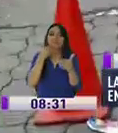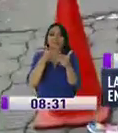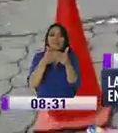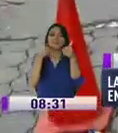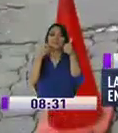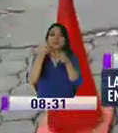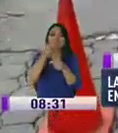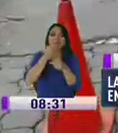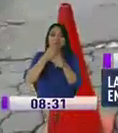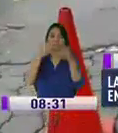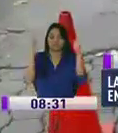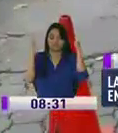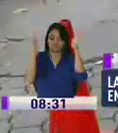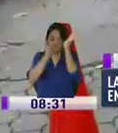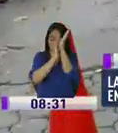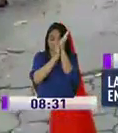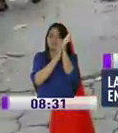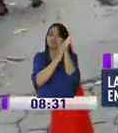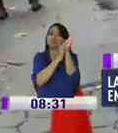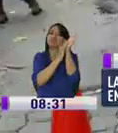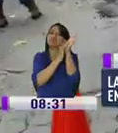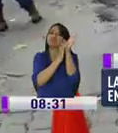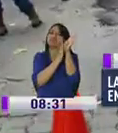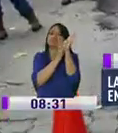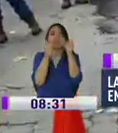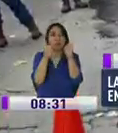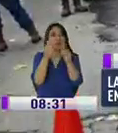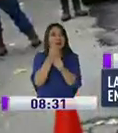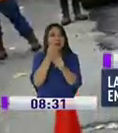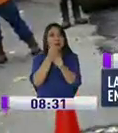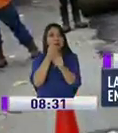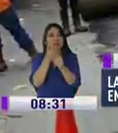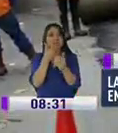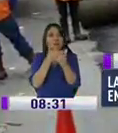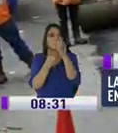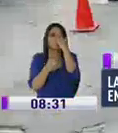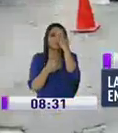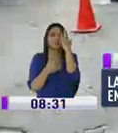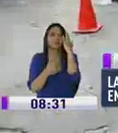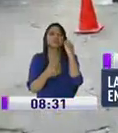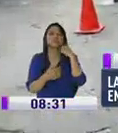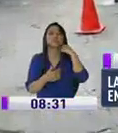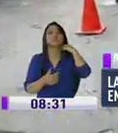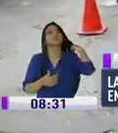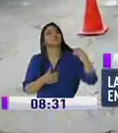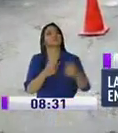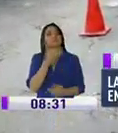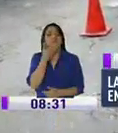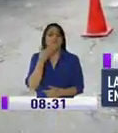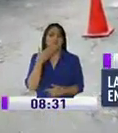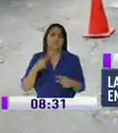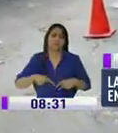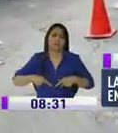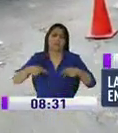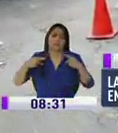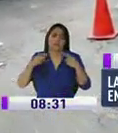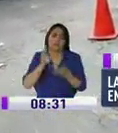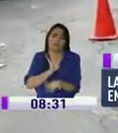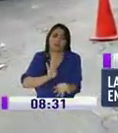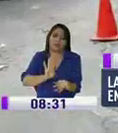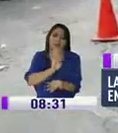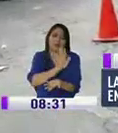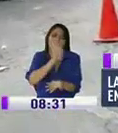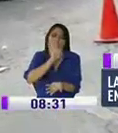bache, es muy importante. Eso, don Chino, eso. La verdad que sí. Tener una mejor vida para estos vecinos de este sector. Bueno.